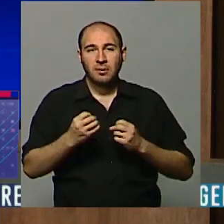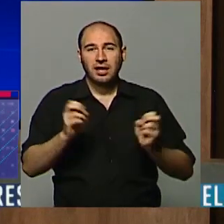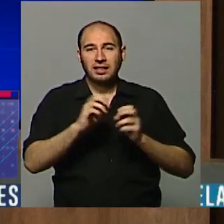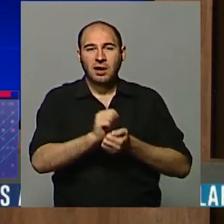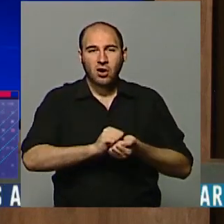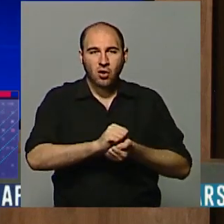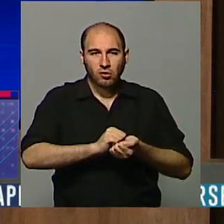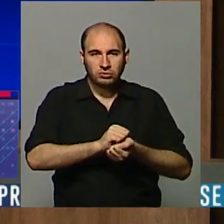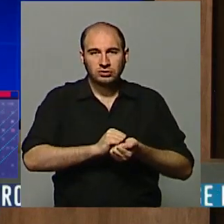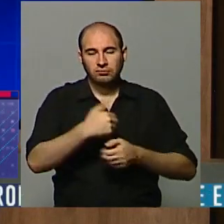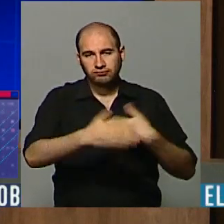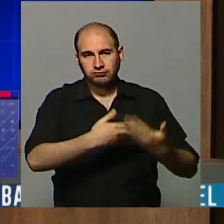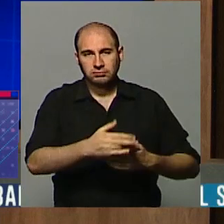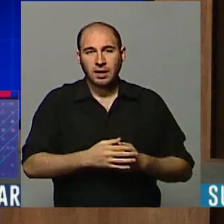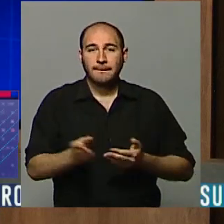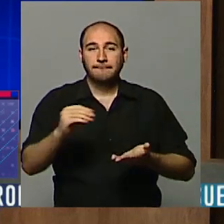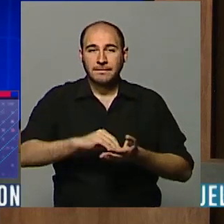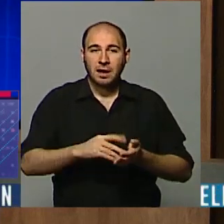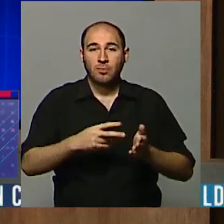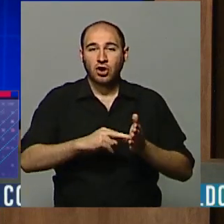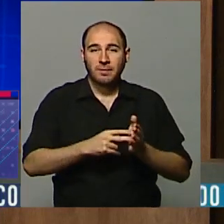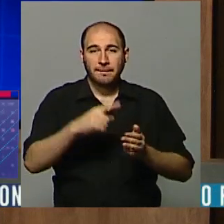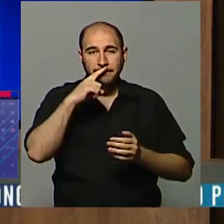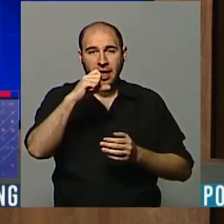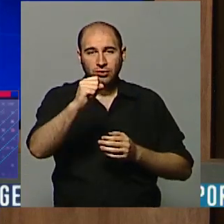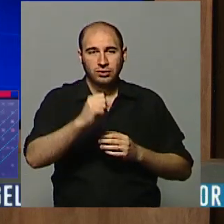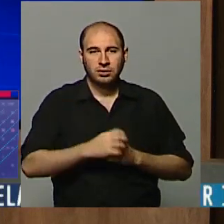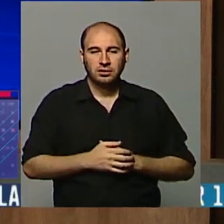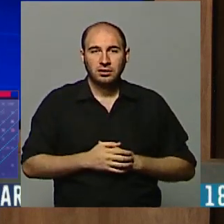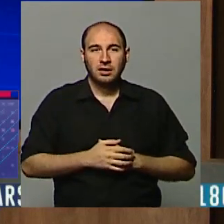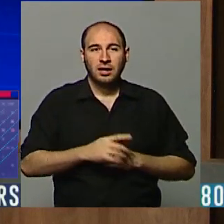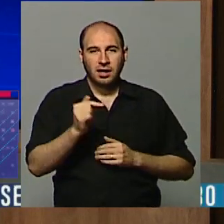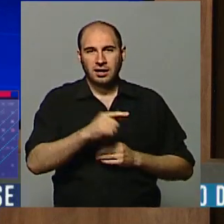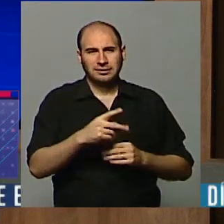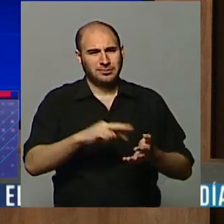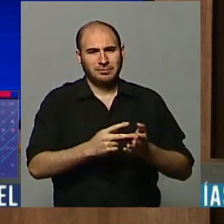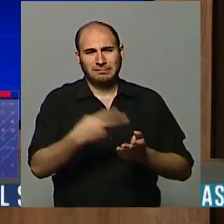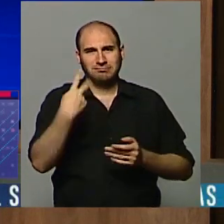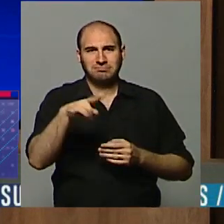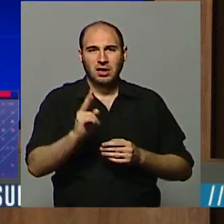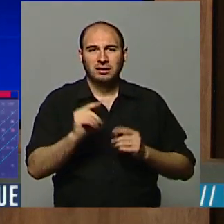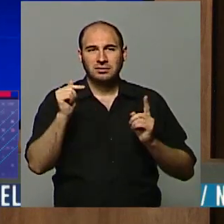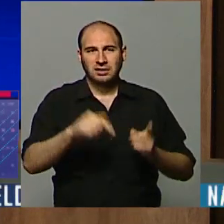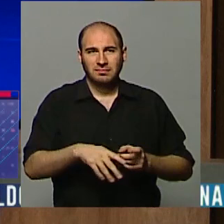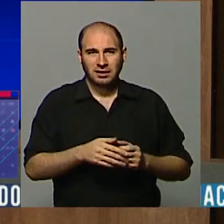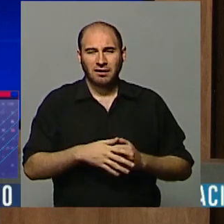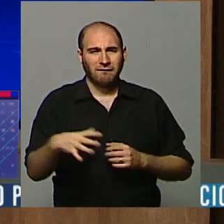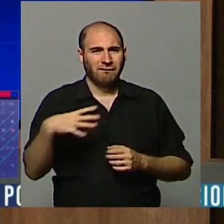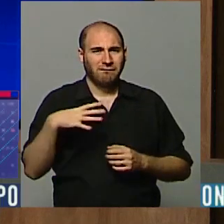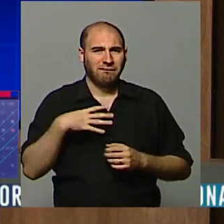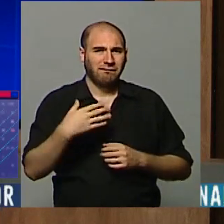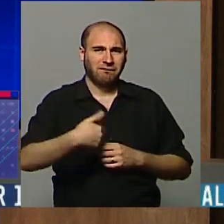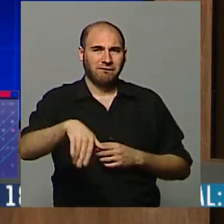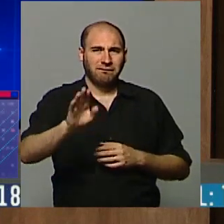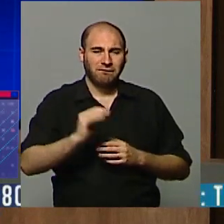de corrupción que se han dado. Sumado a esta situación de Maduro, la verdad que lo hace más engorroso y se está bastante lejos, en este